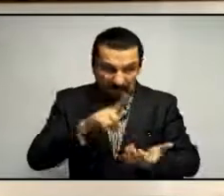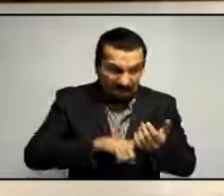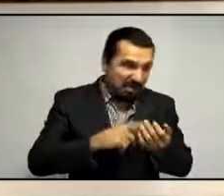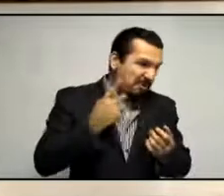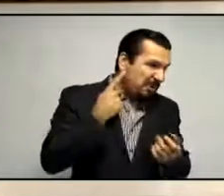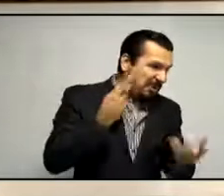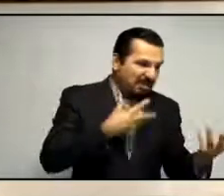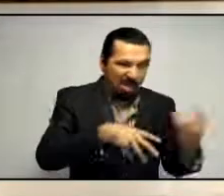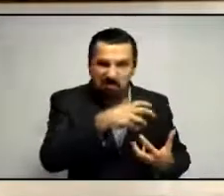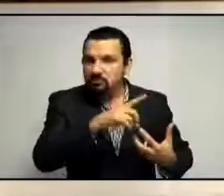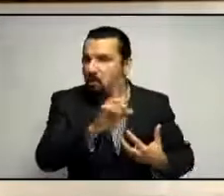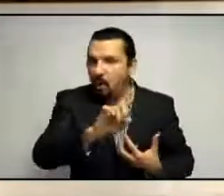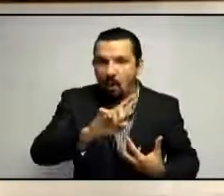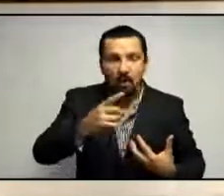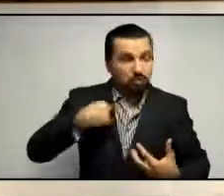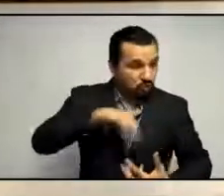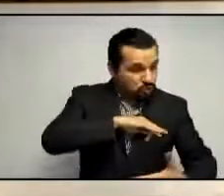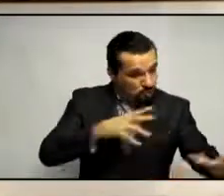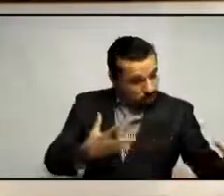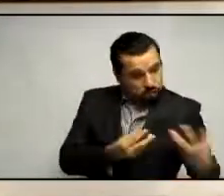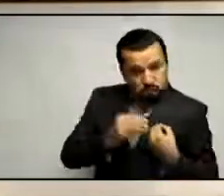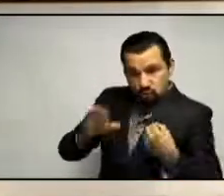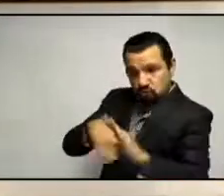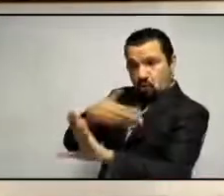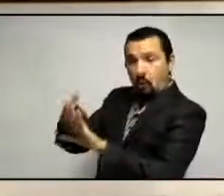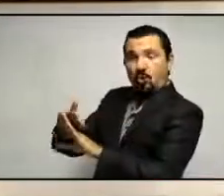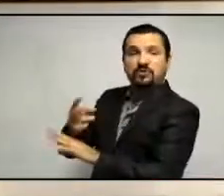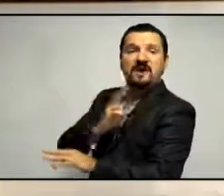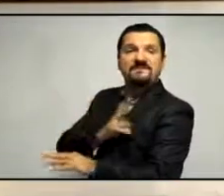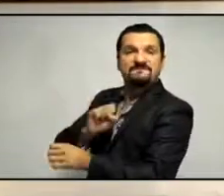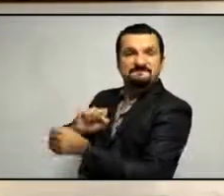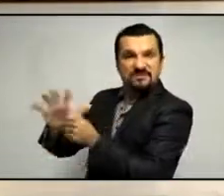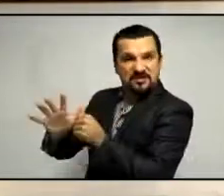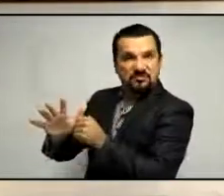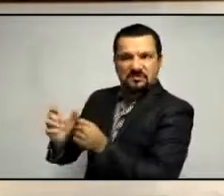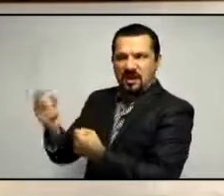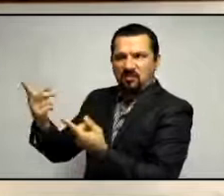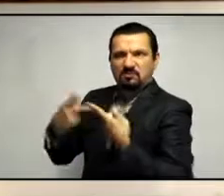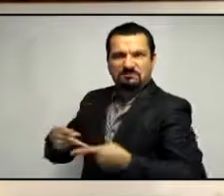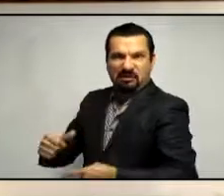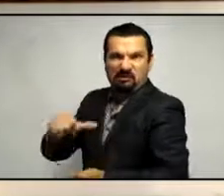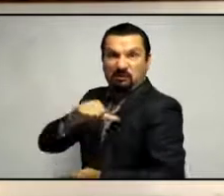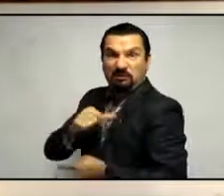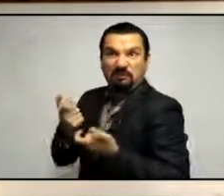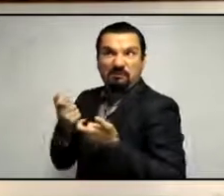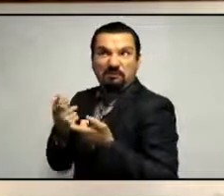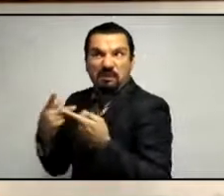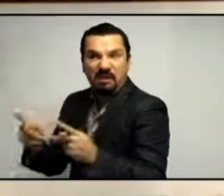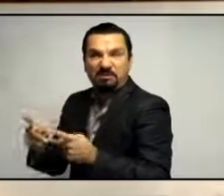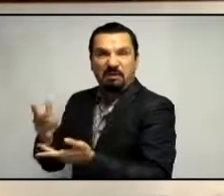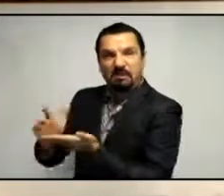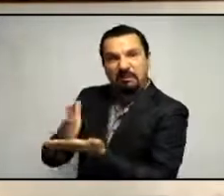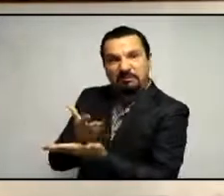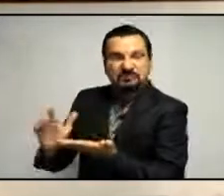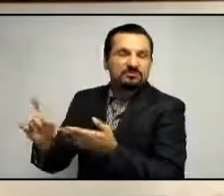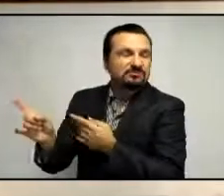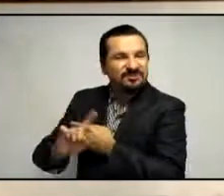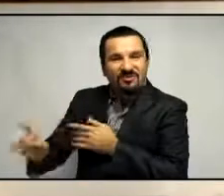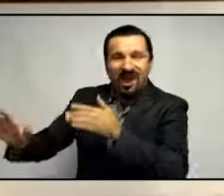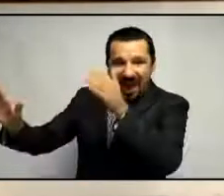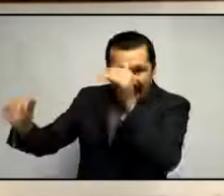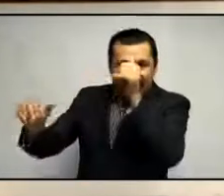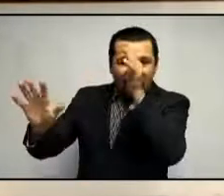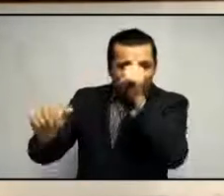nosotros contra el virus que se alimenta del egoísmo y de la división. Hagamos una tregua, no para estar